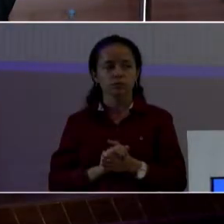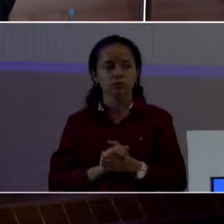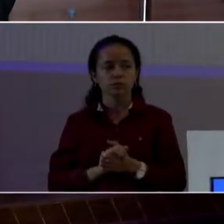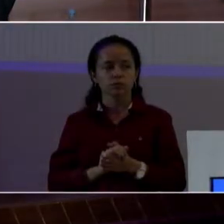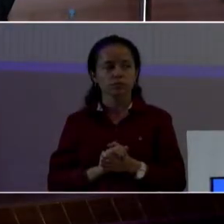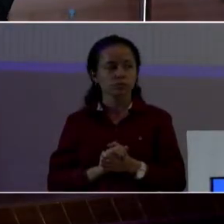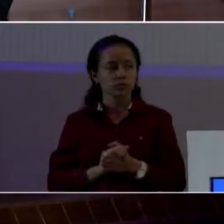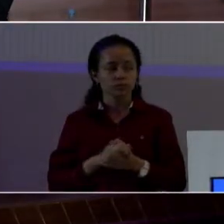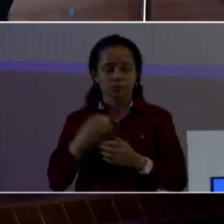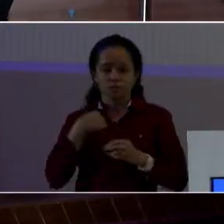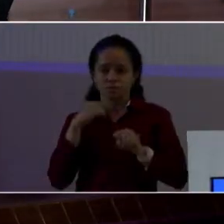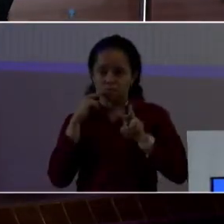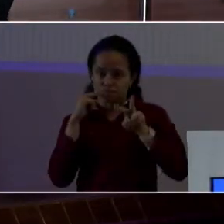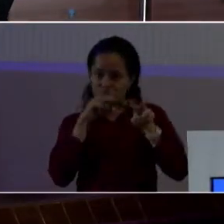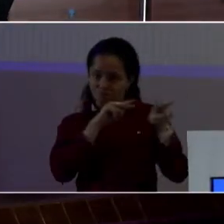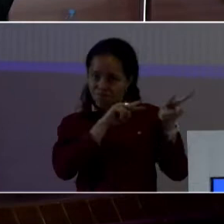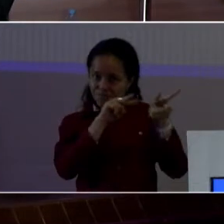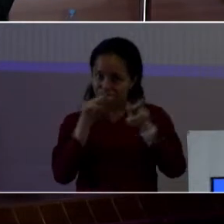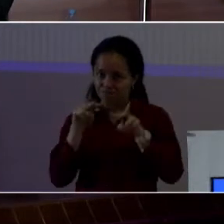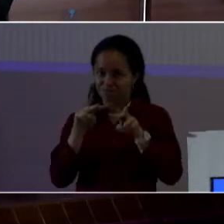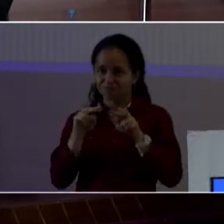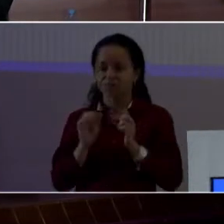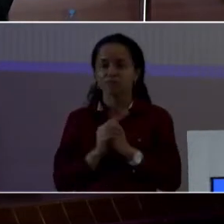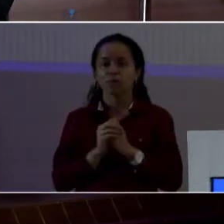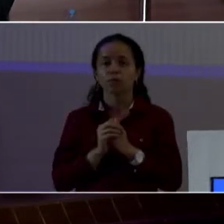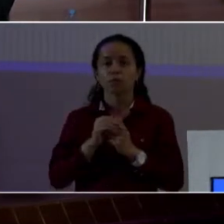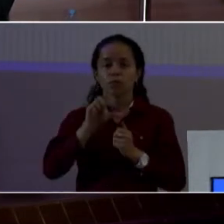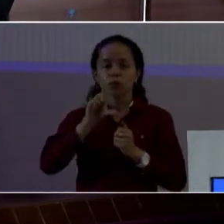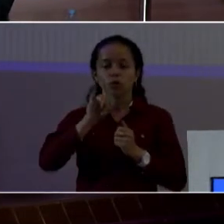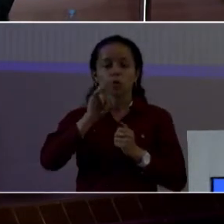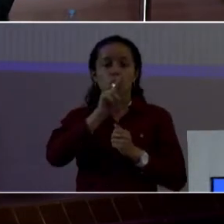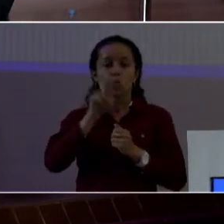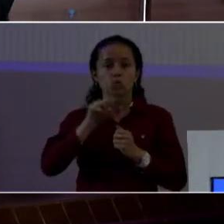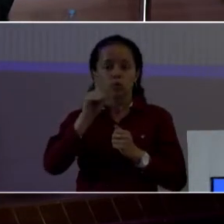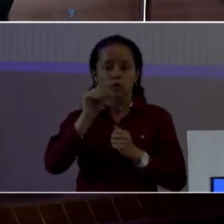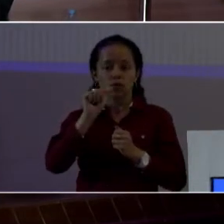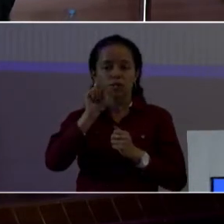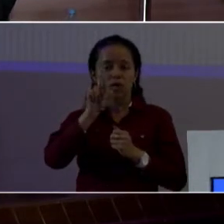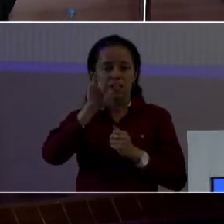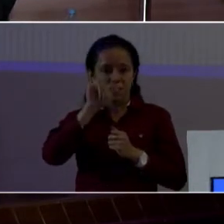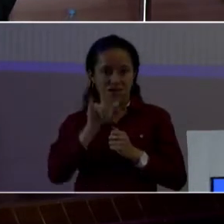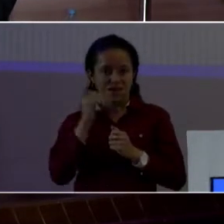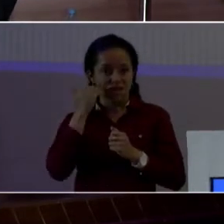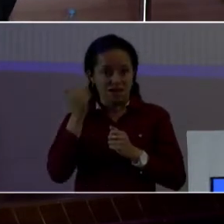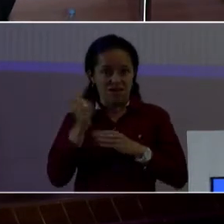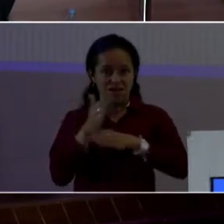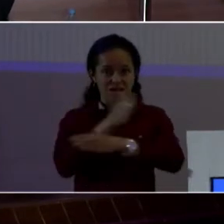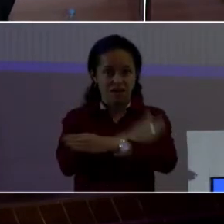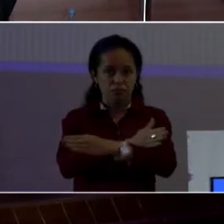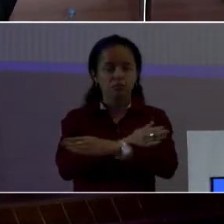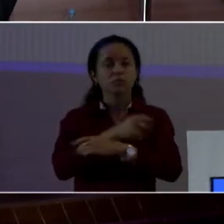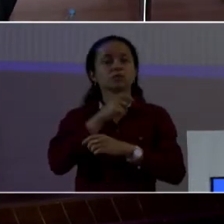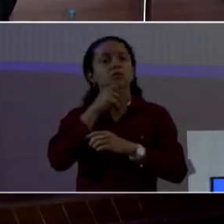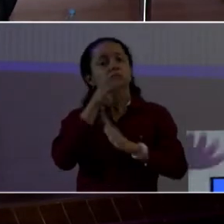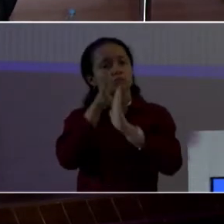digamos que en el panel Luz Dari fue muy amplia en contar un poco de su